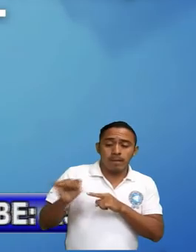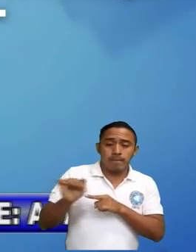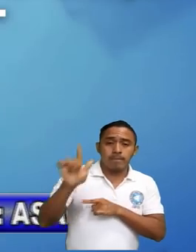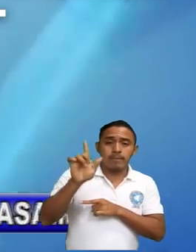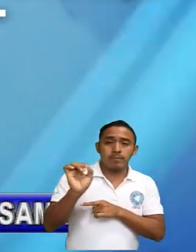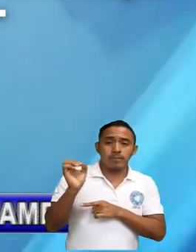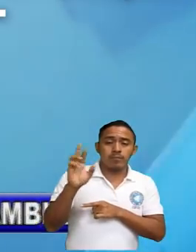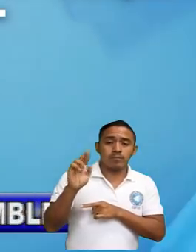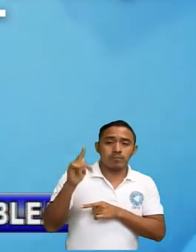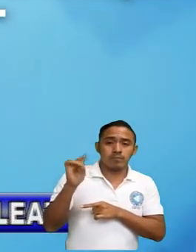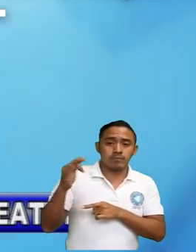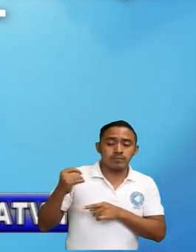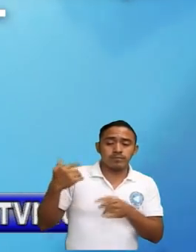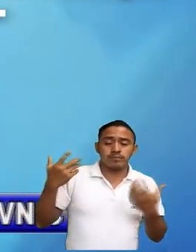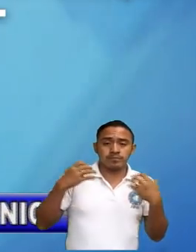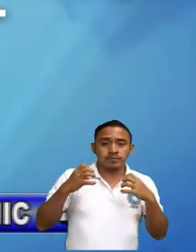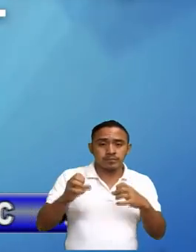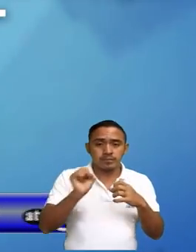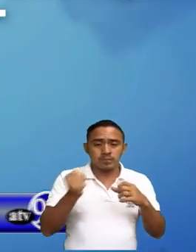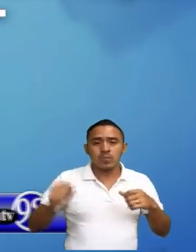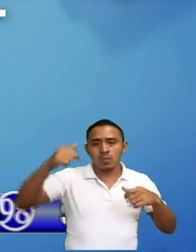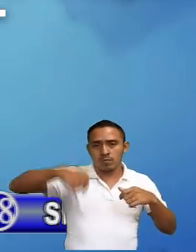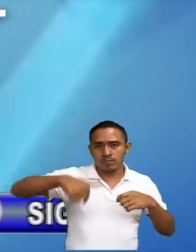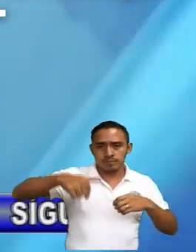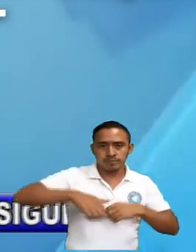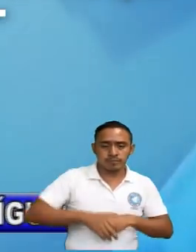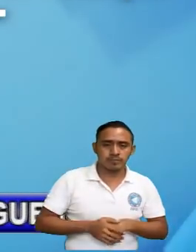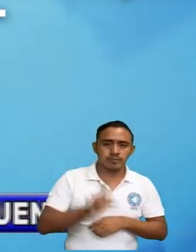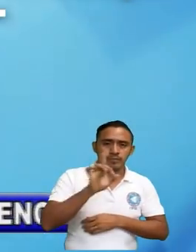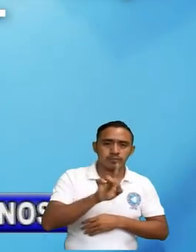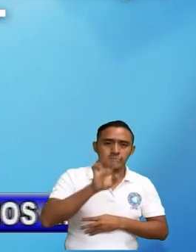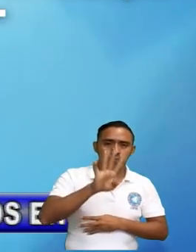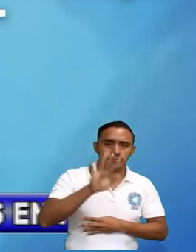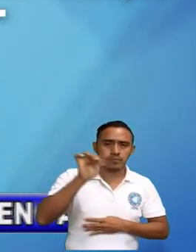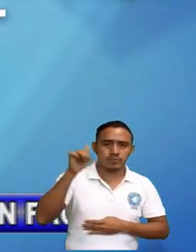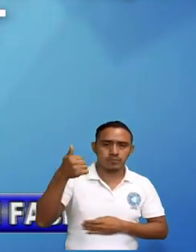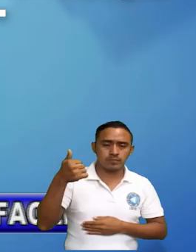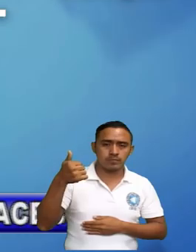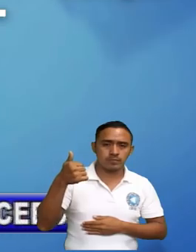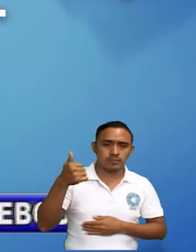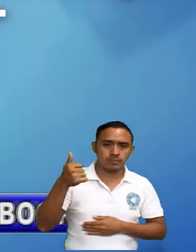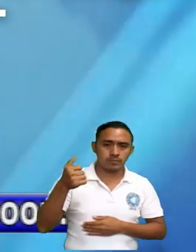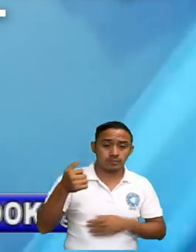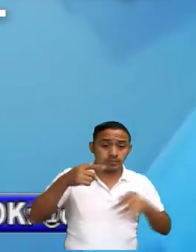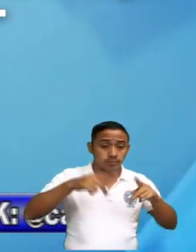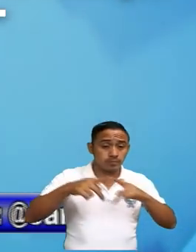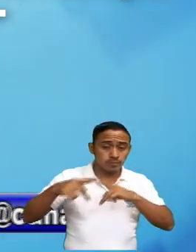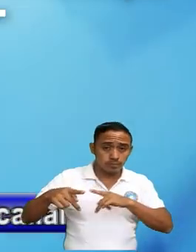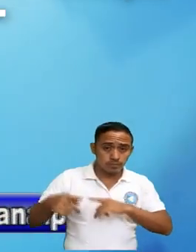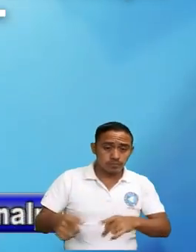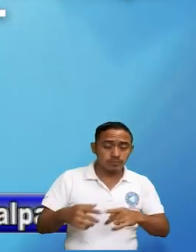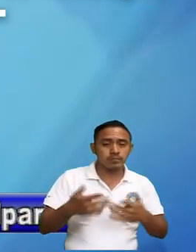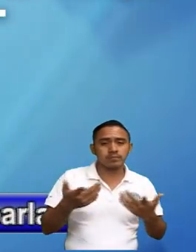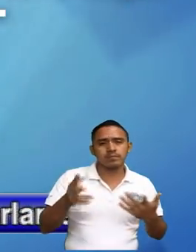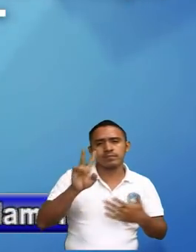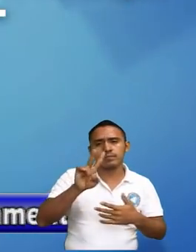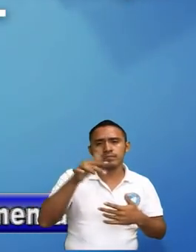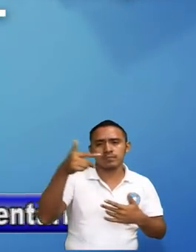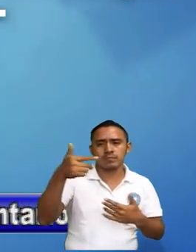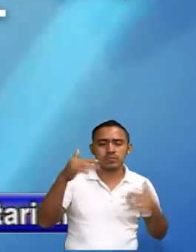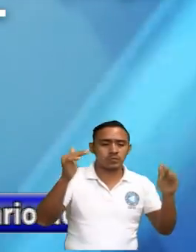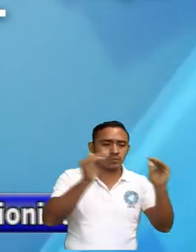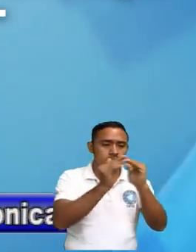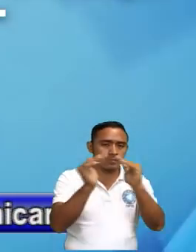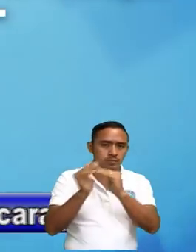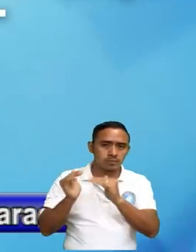el Caribe Sur. Esto es hoy, 146 hermanos y hermanas, 28